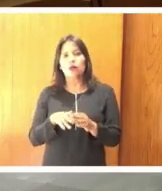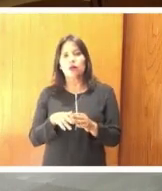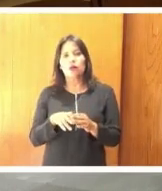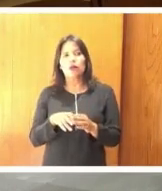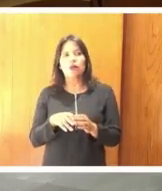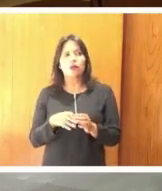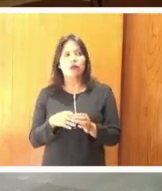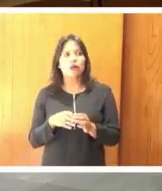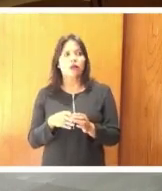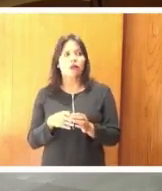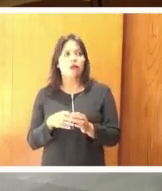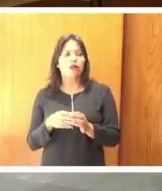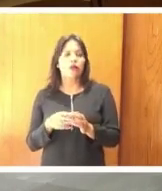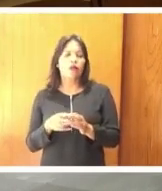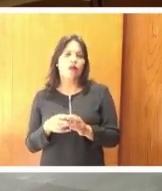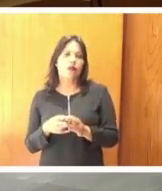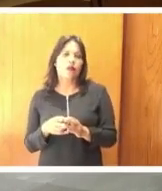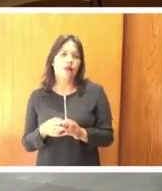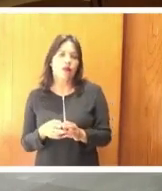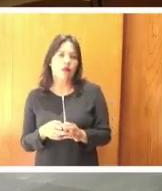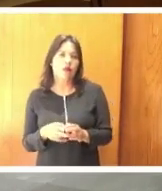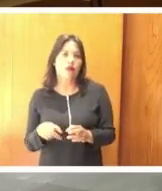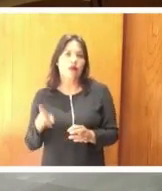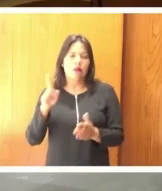esto el secretario, en, efectivamente. Así es, en el